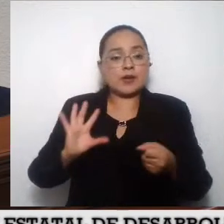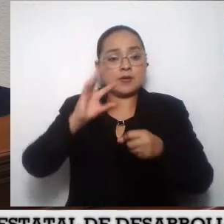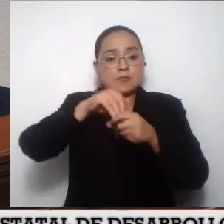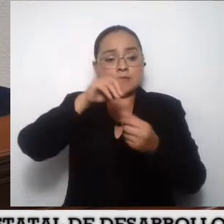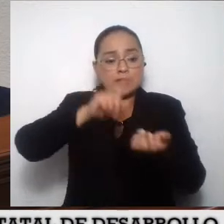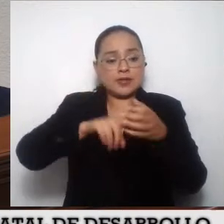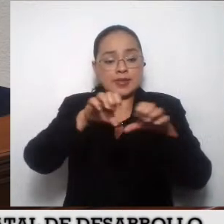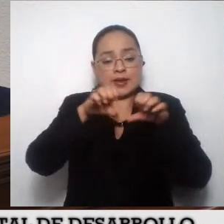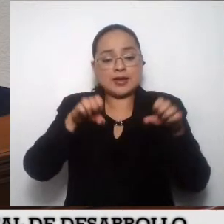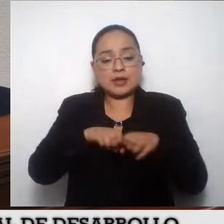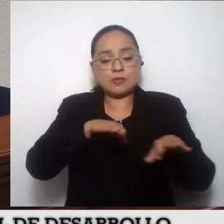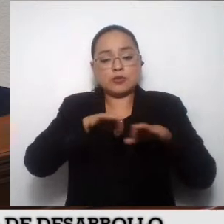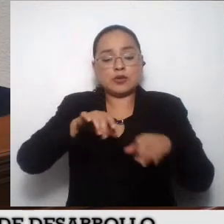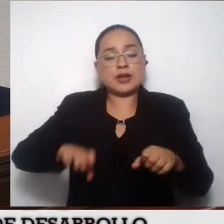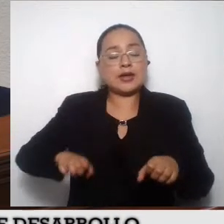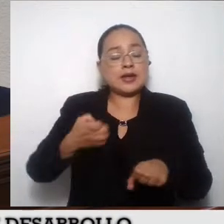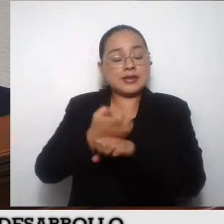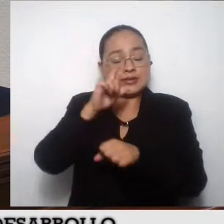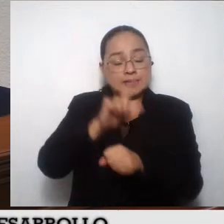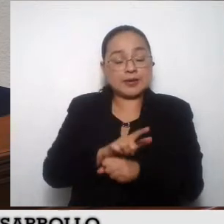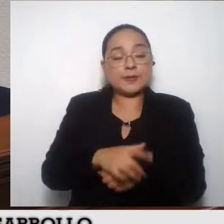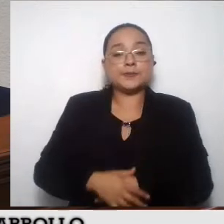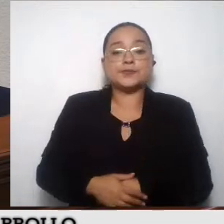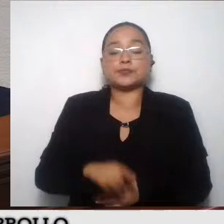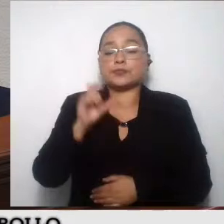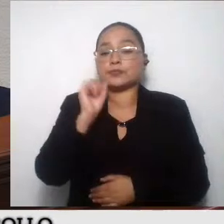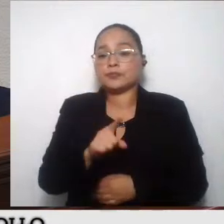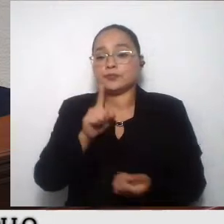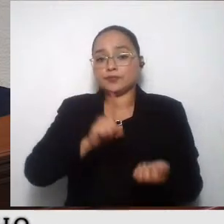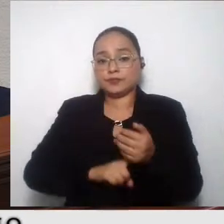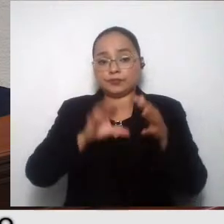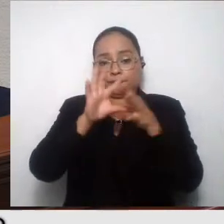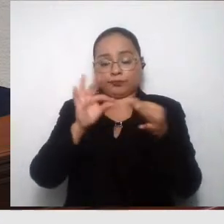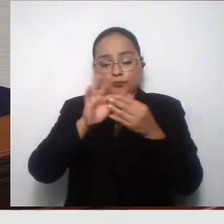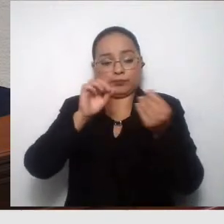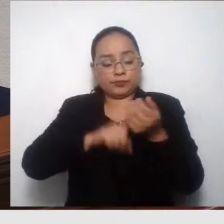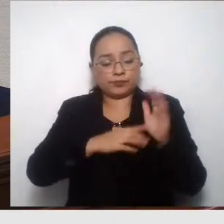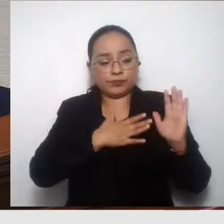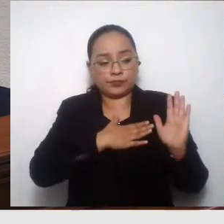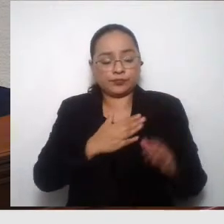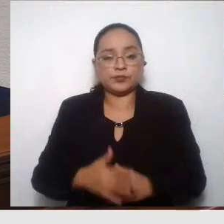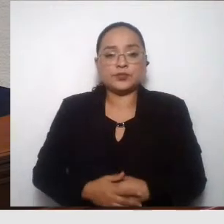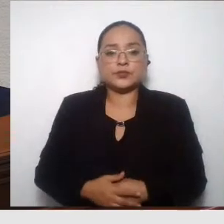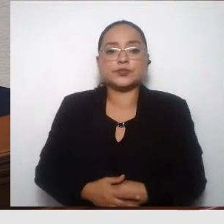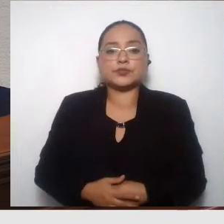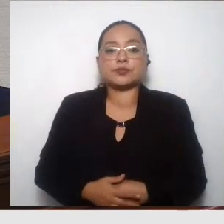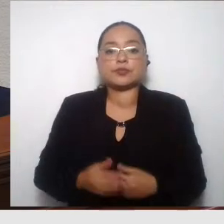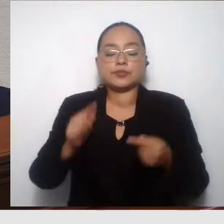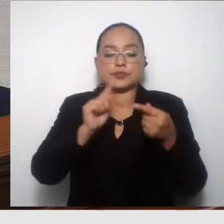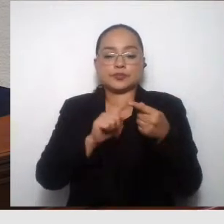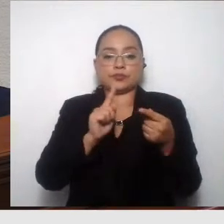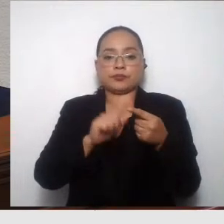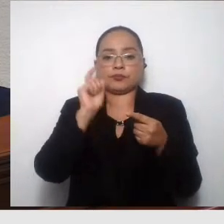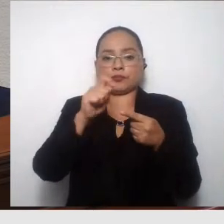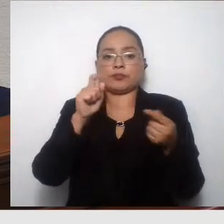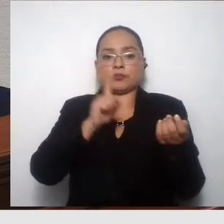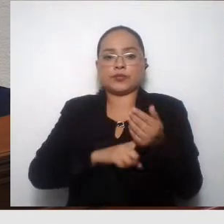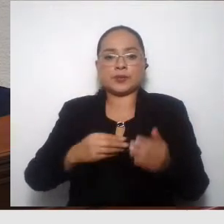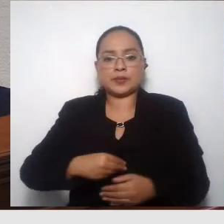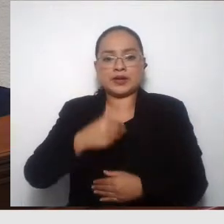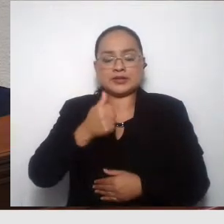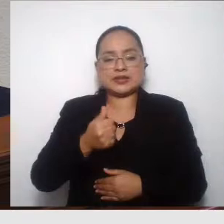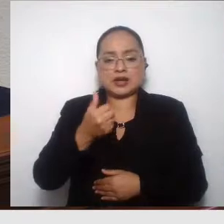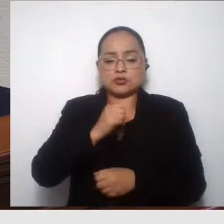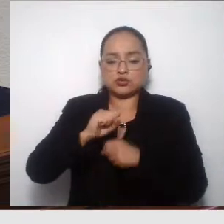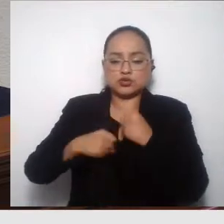estatal. Así se definen dichos compromisos. En el eje 1, bienestar social sostenible,